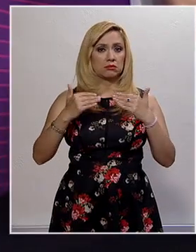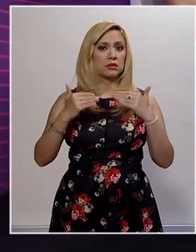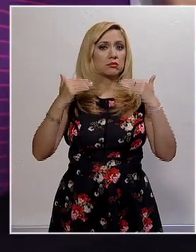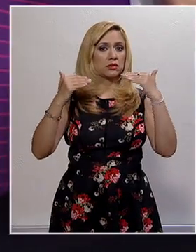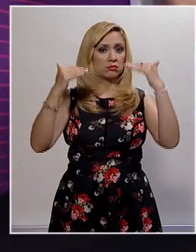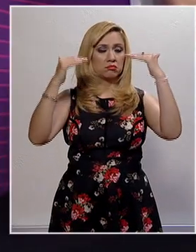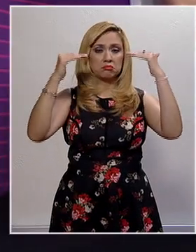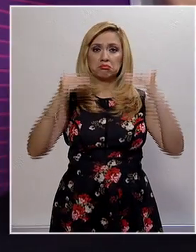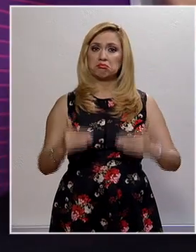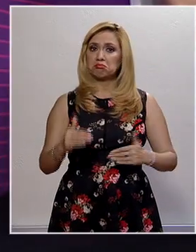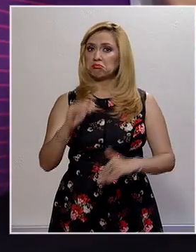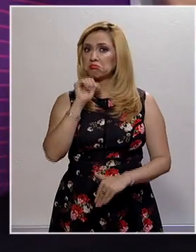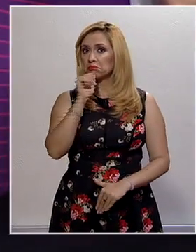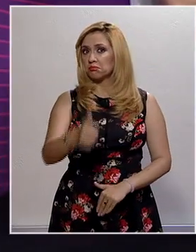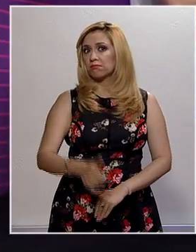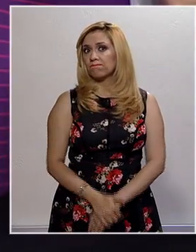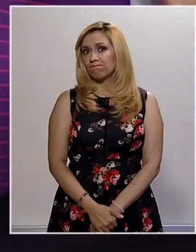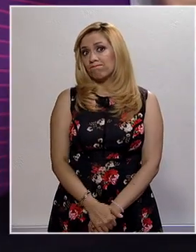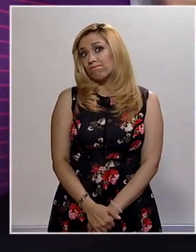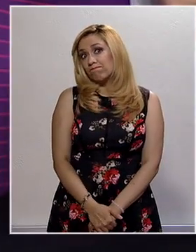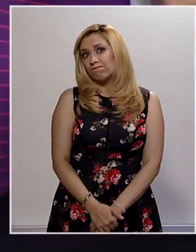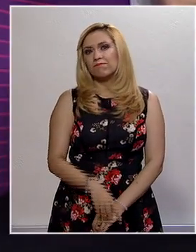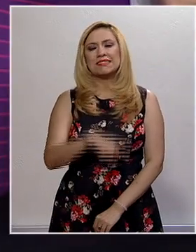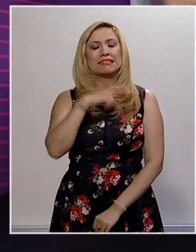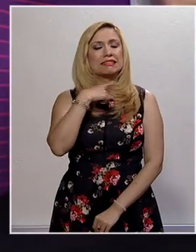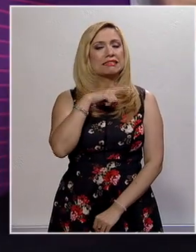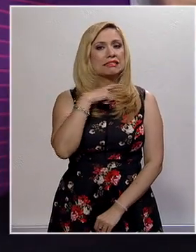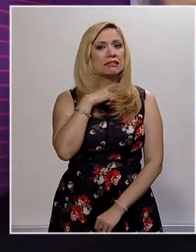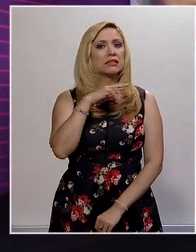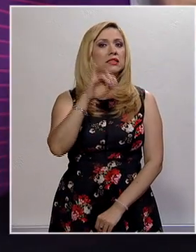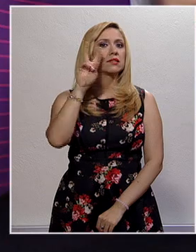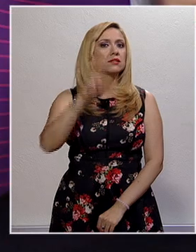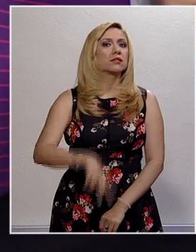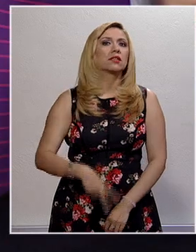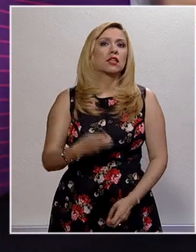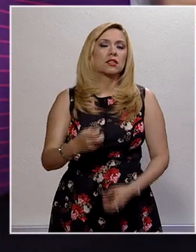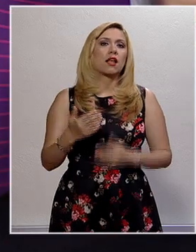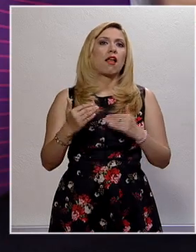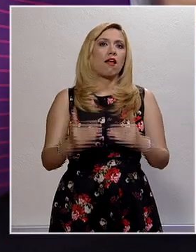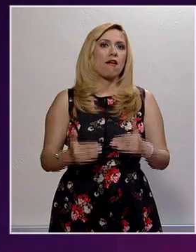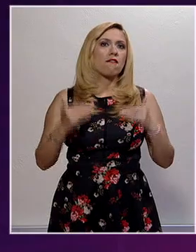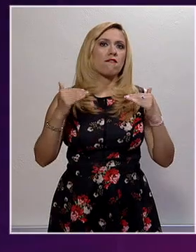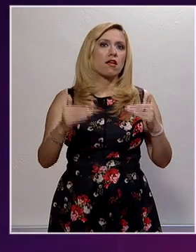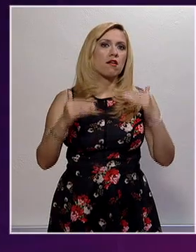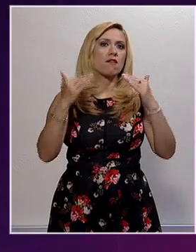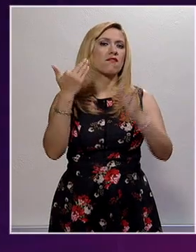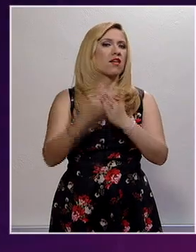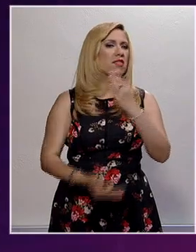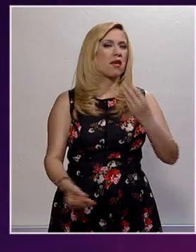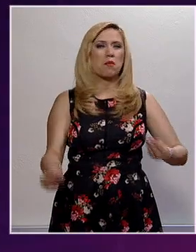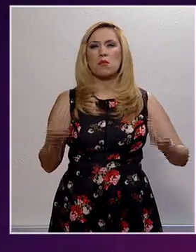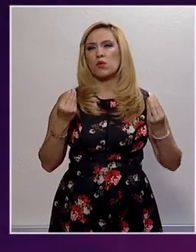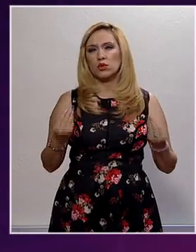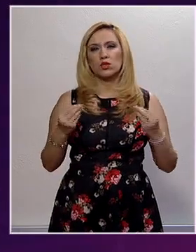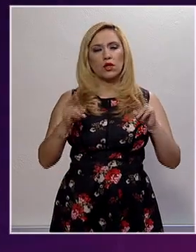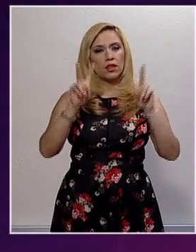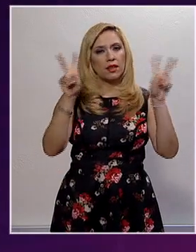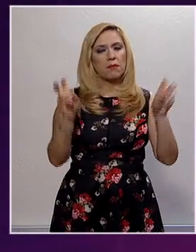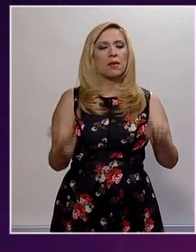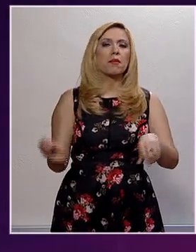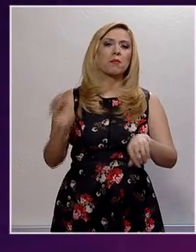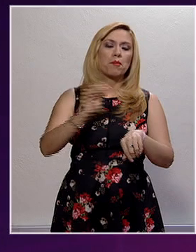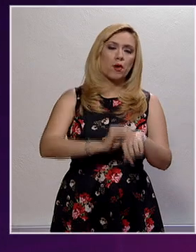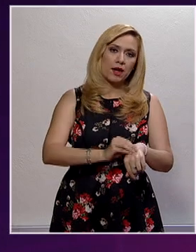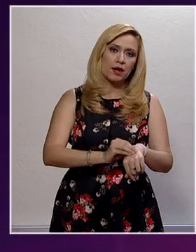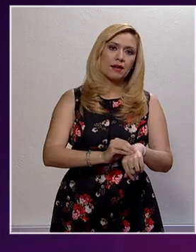Son alarmantes. Entonces, pues es un avance, pero creo que nos falta mucho en el tema de la